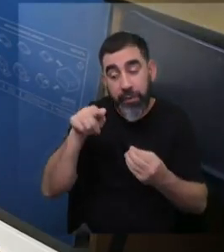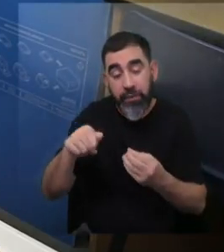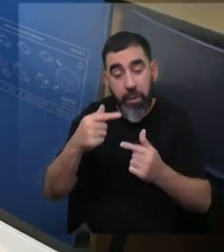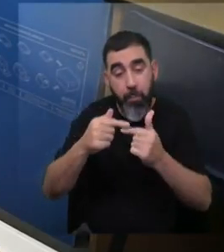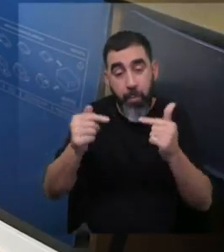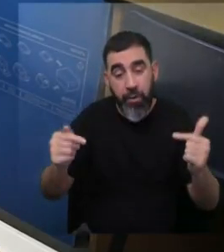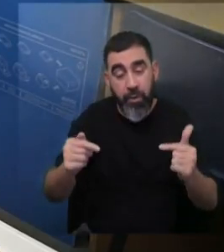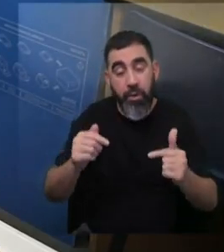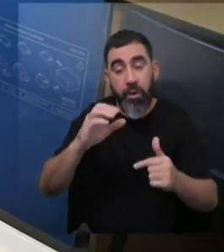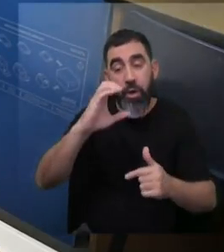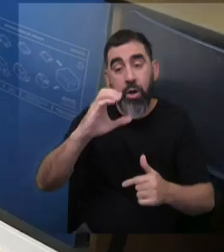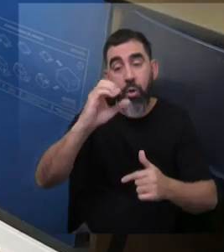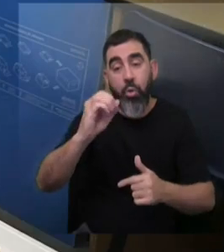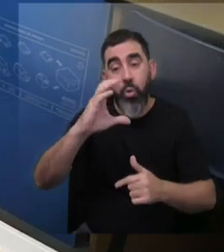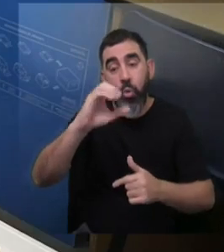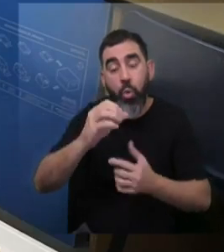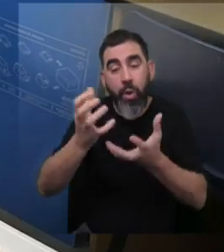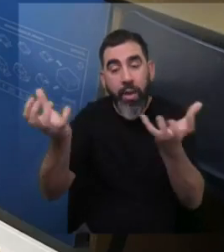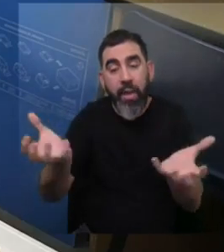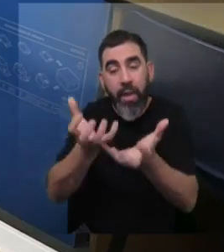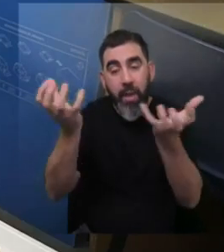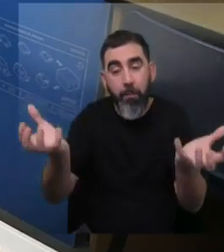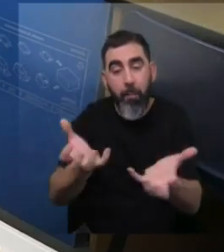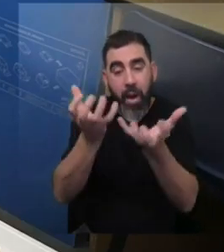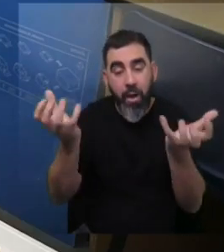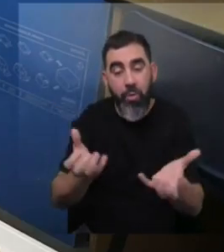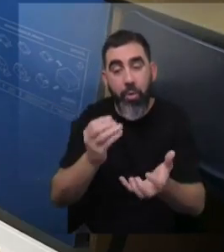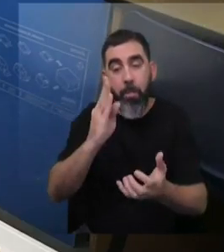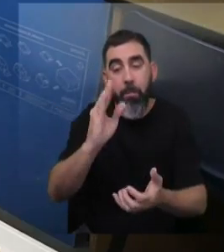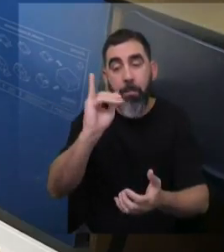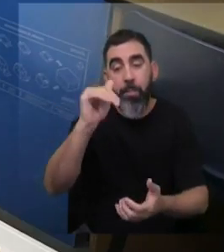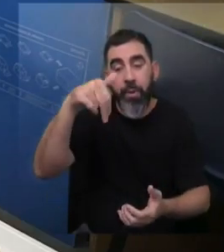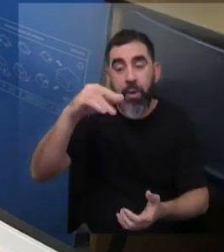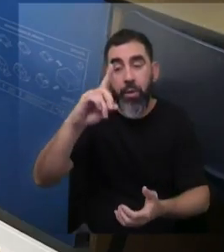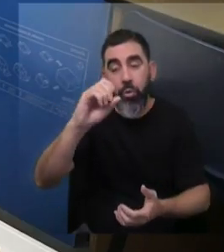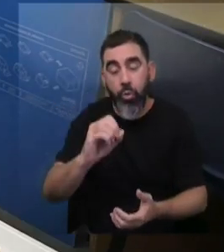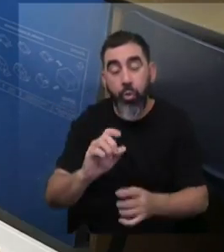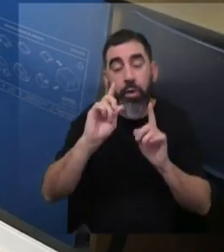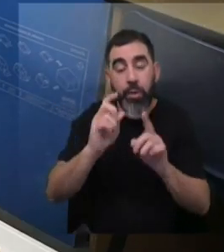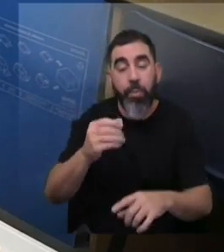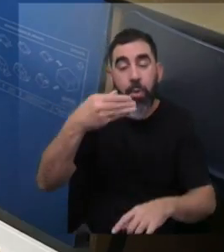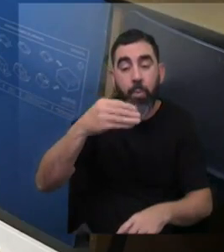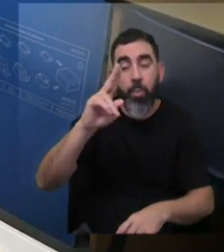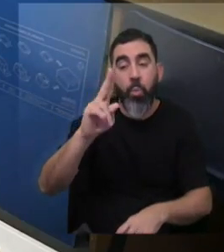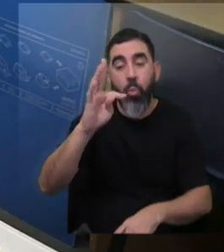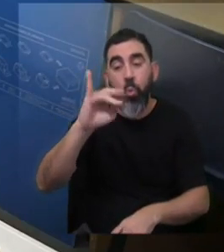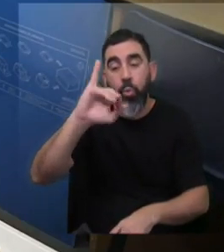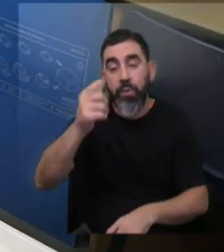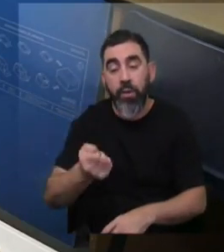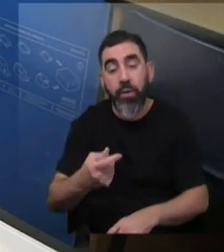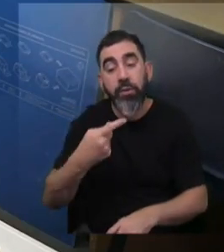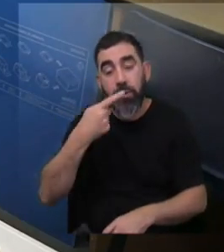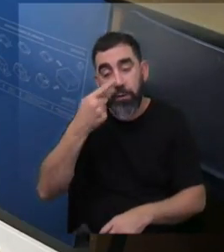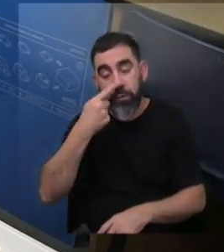material. Son coquitos quemados de pindó y de butiá. Y lo interesante de esto es que primero nos